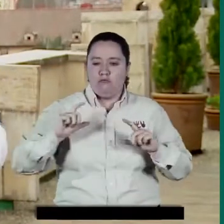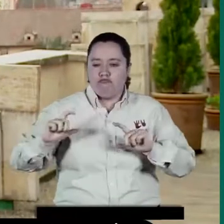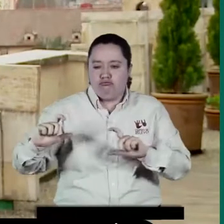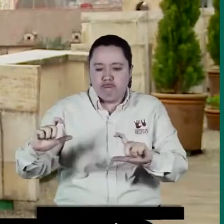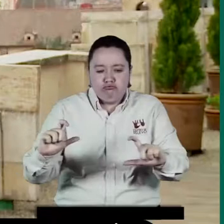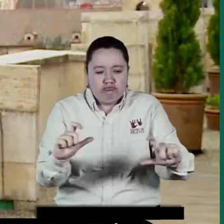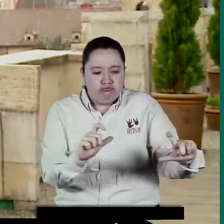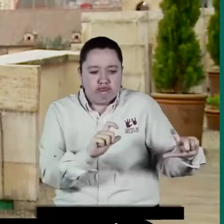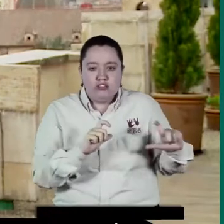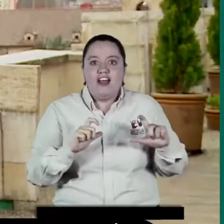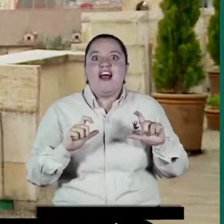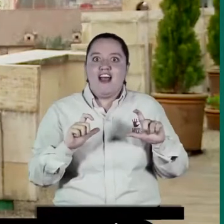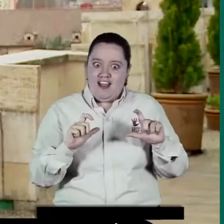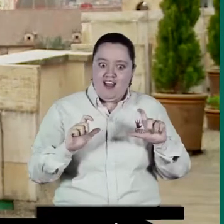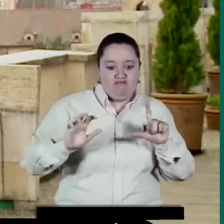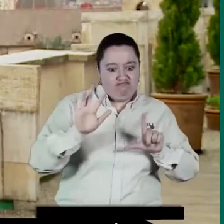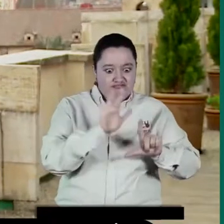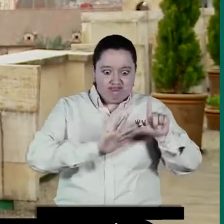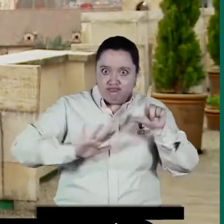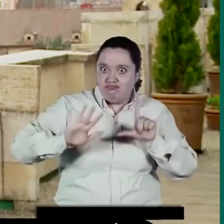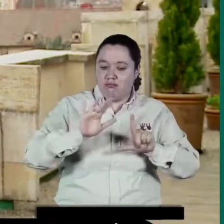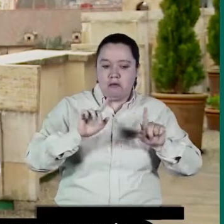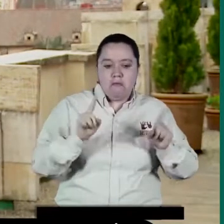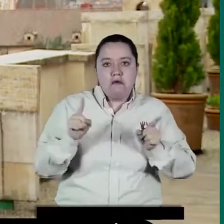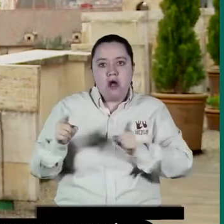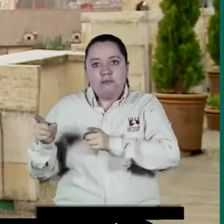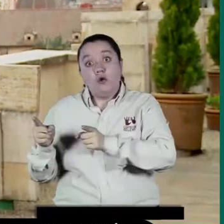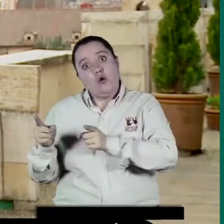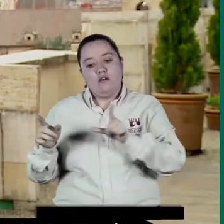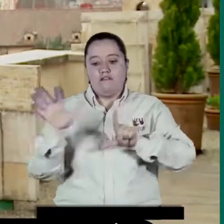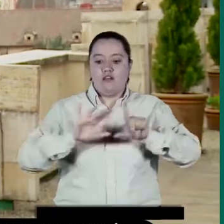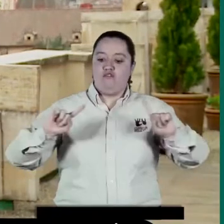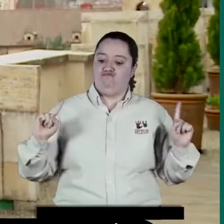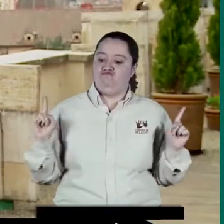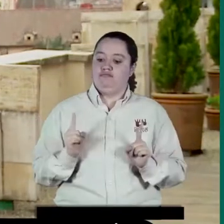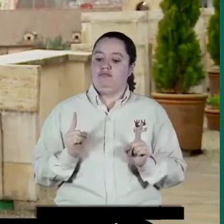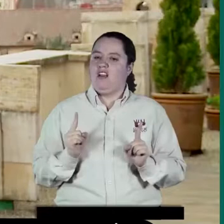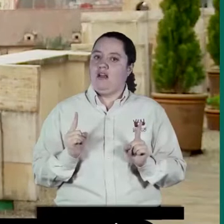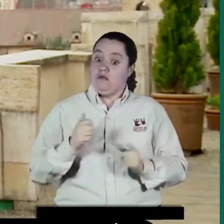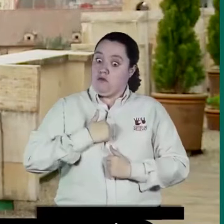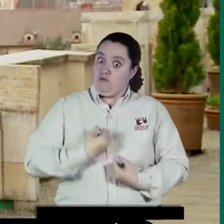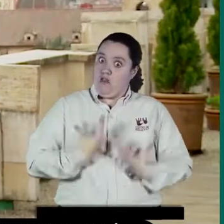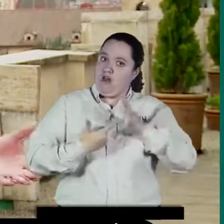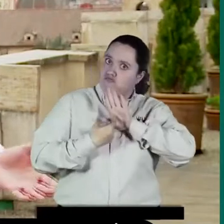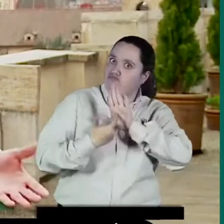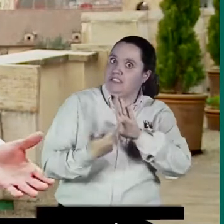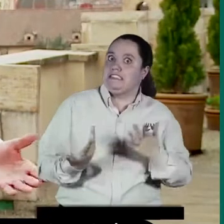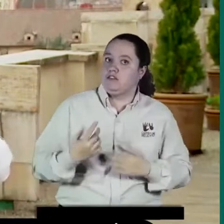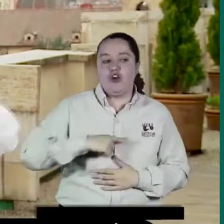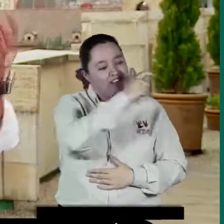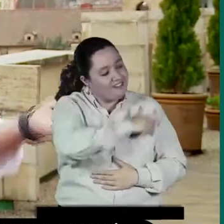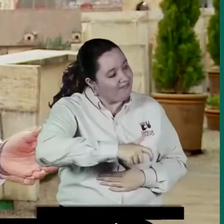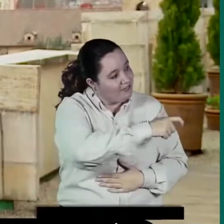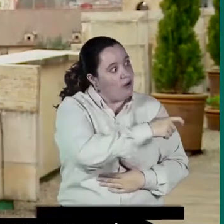celular tengan la posibilidad de desarrollar una serie o un cortometraje que muestre un poco no solo de su vida